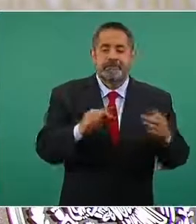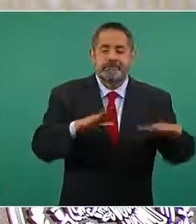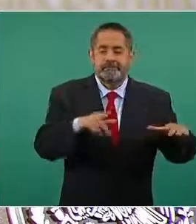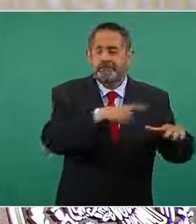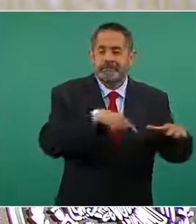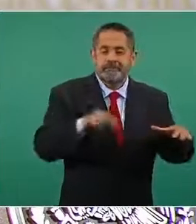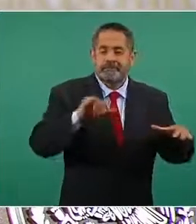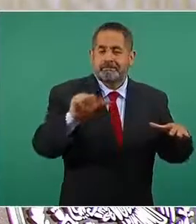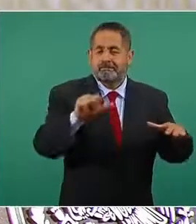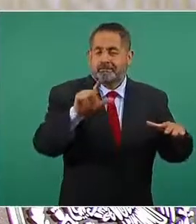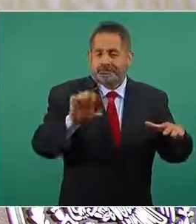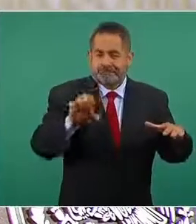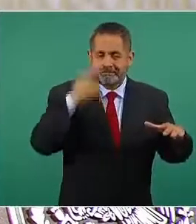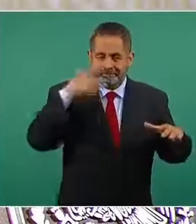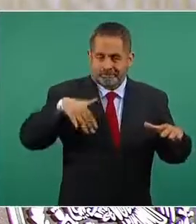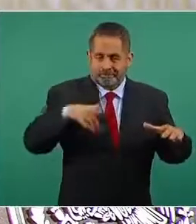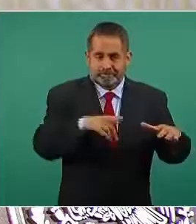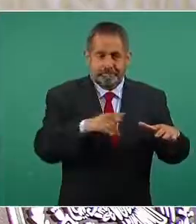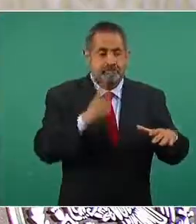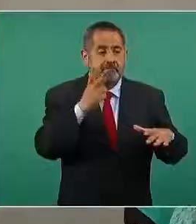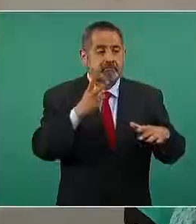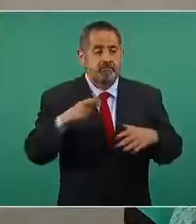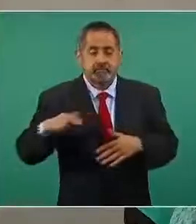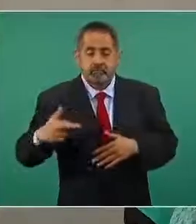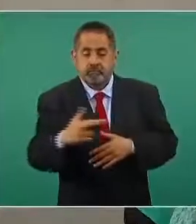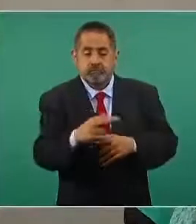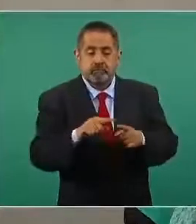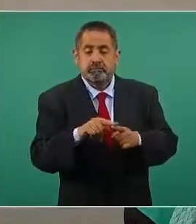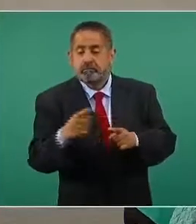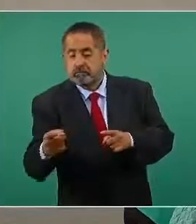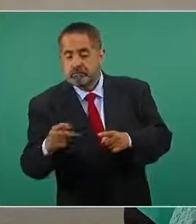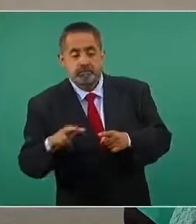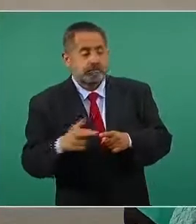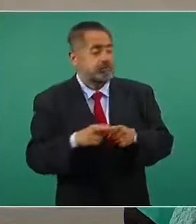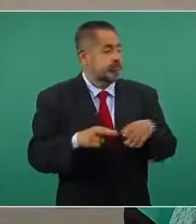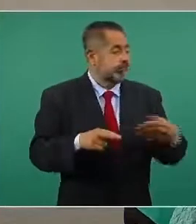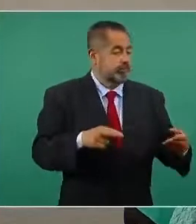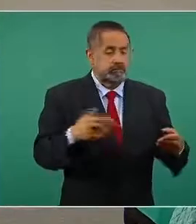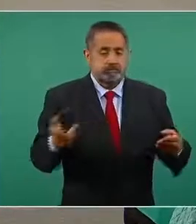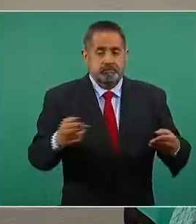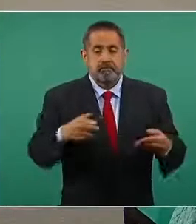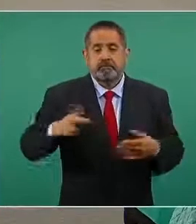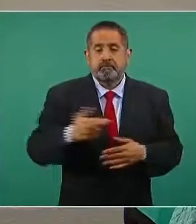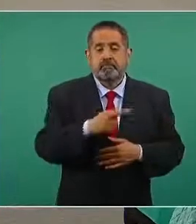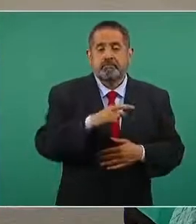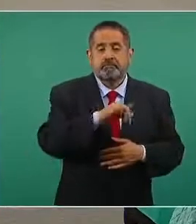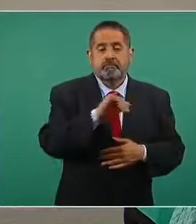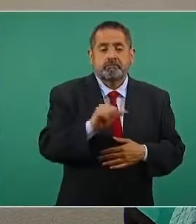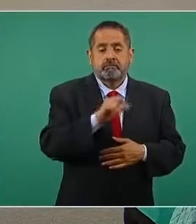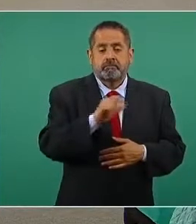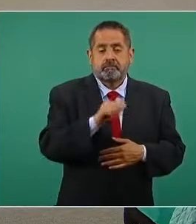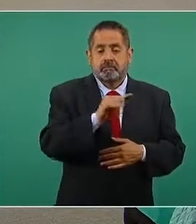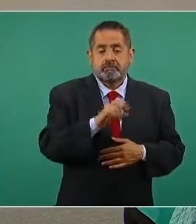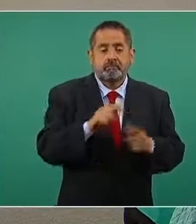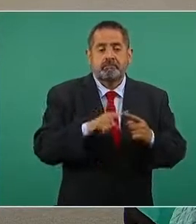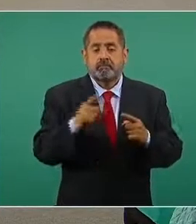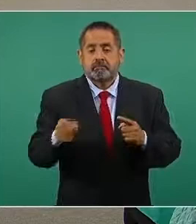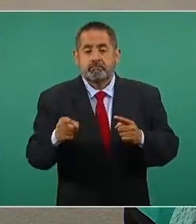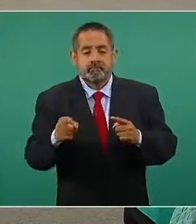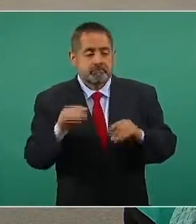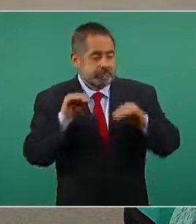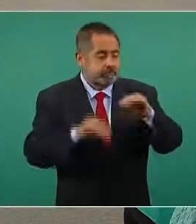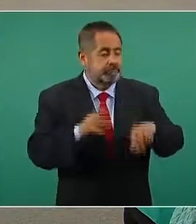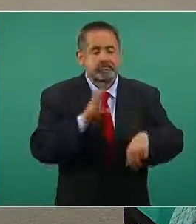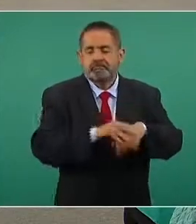láminas anteriores en dos cauces del río, en cauces del río Jaralito y Batamonte. Esto no se puede